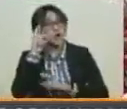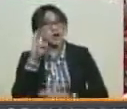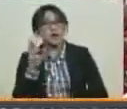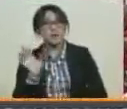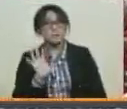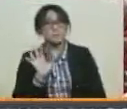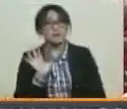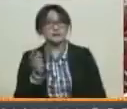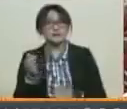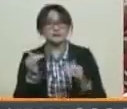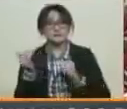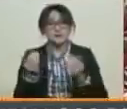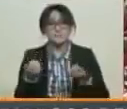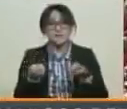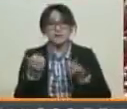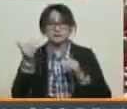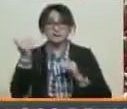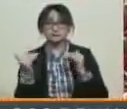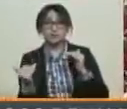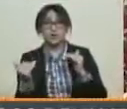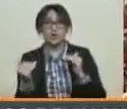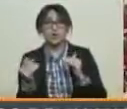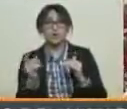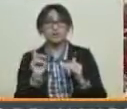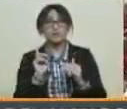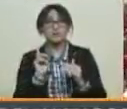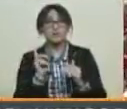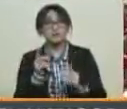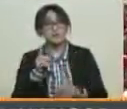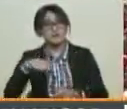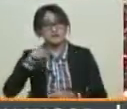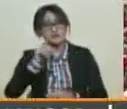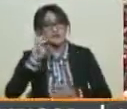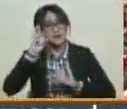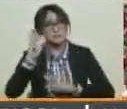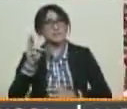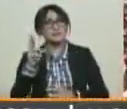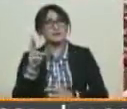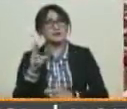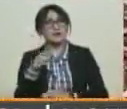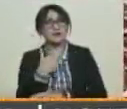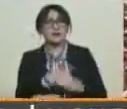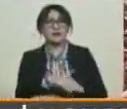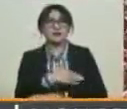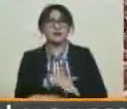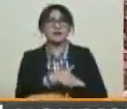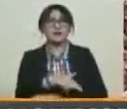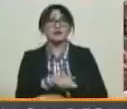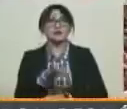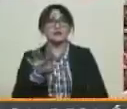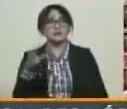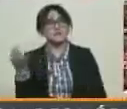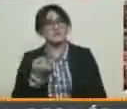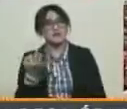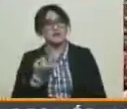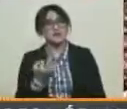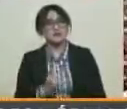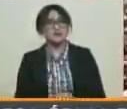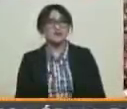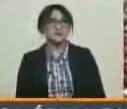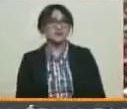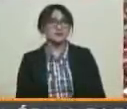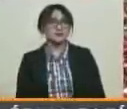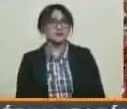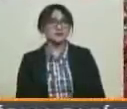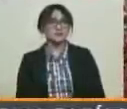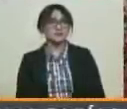la regulación de los precios y tenemos que hacérselo respetar en la calle. Esa es la verdad, compañeros